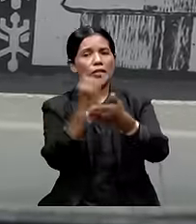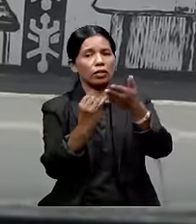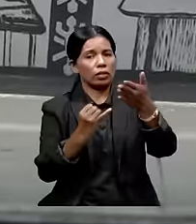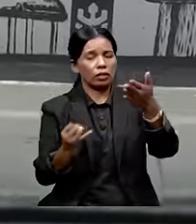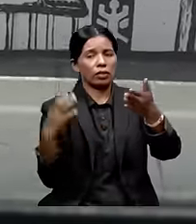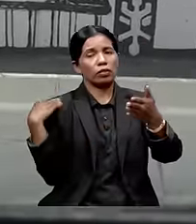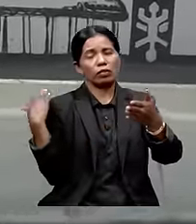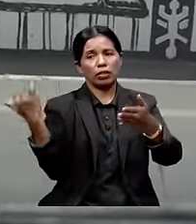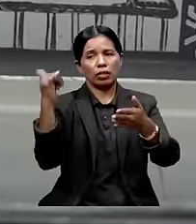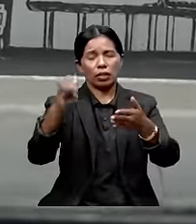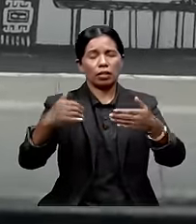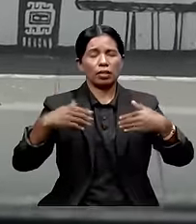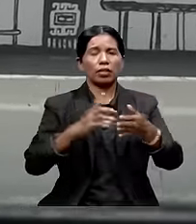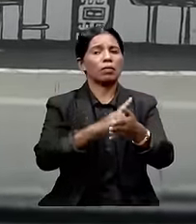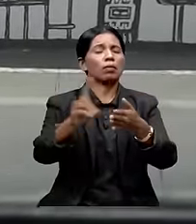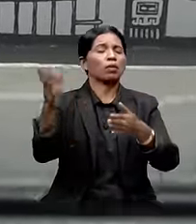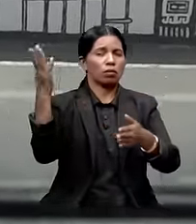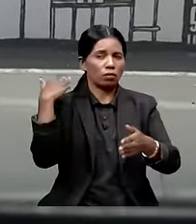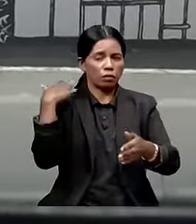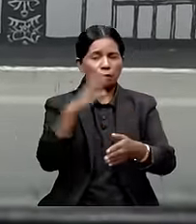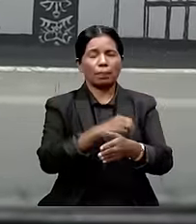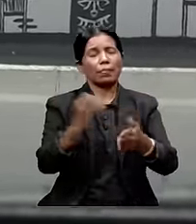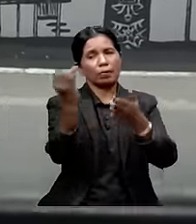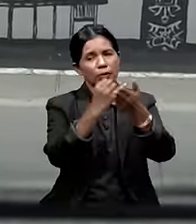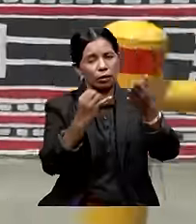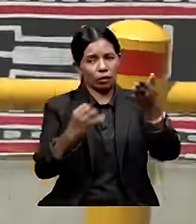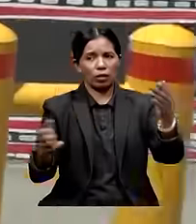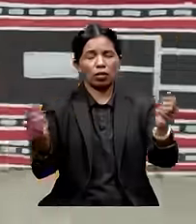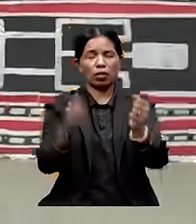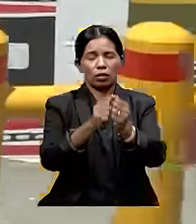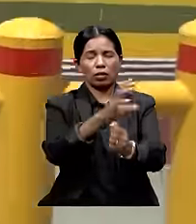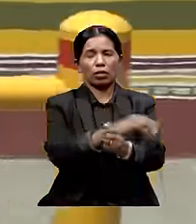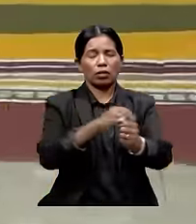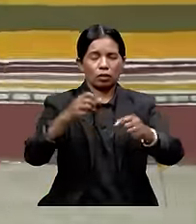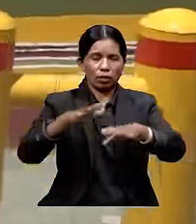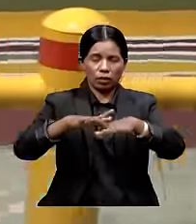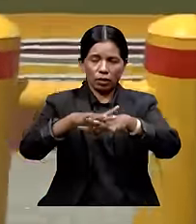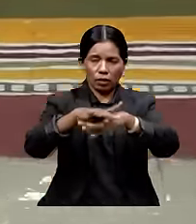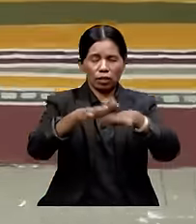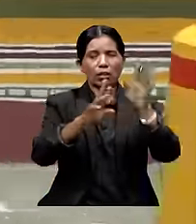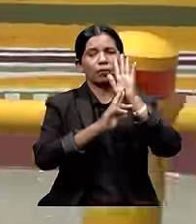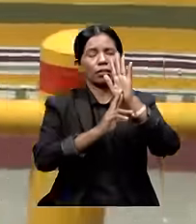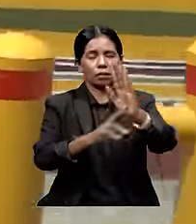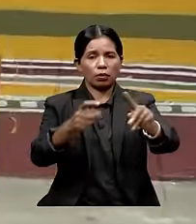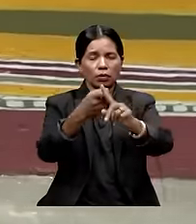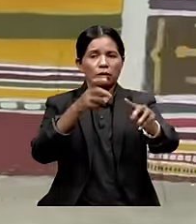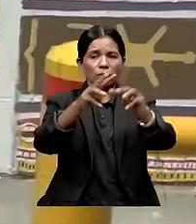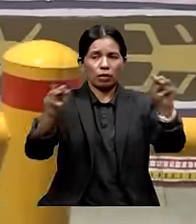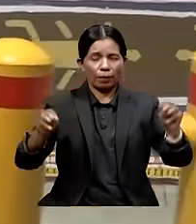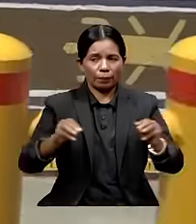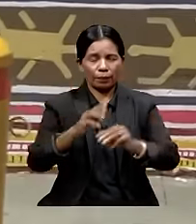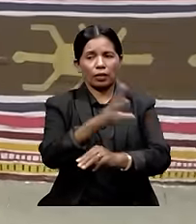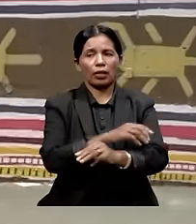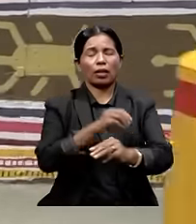sira, nebe ia semana sira liu bakotuk, pinta parede sira ho simbolu tais, nebe representa cada municipio. Aria hirak